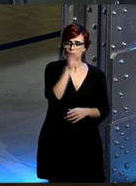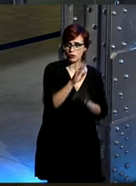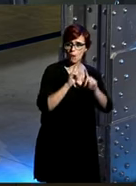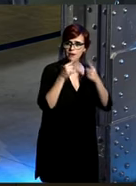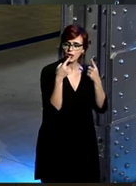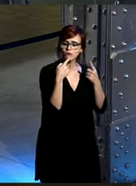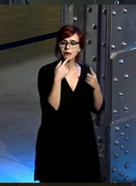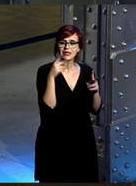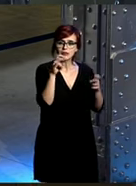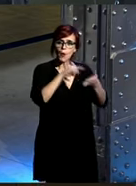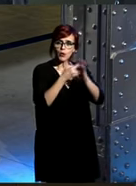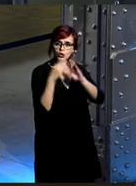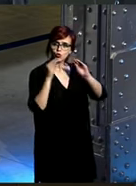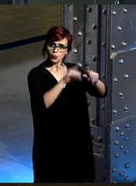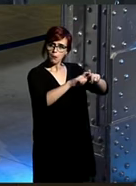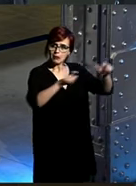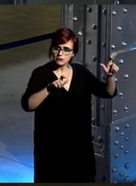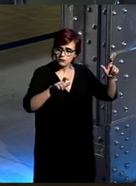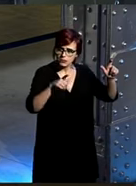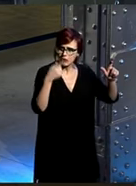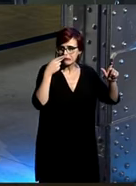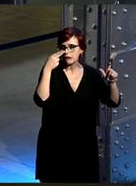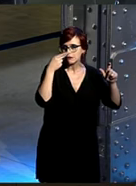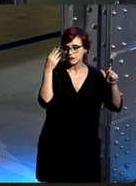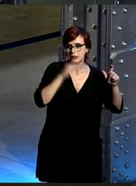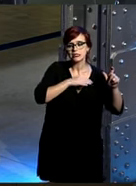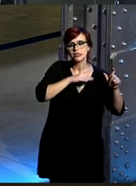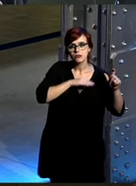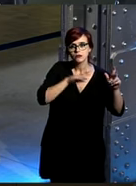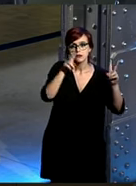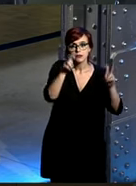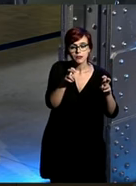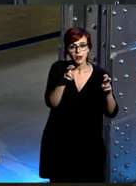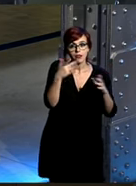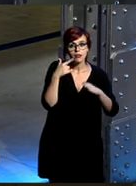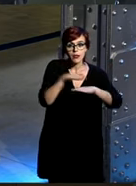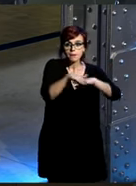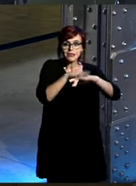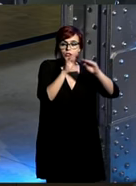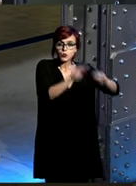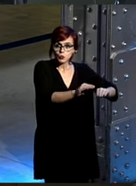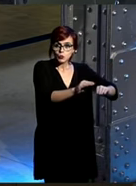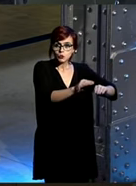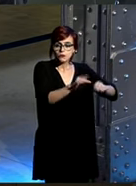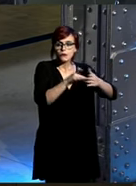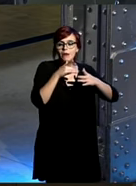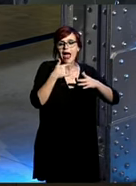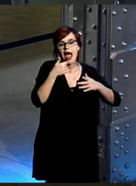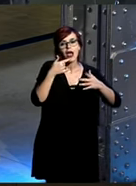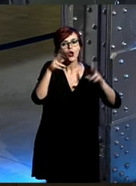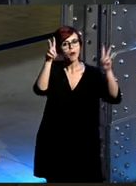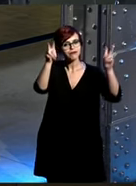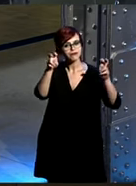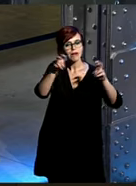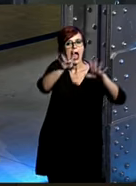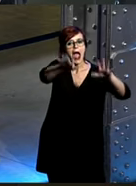mucho de Team Labs una de las cuestiones básicas de vuestro statement, que es aprender haciendo. Algo que realmente